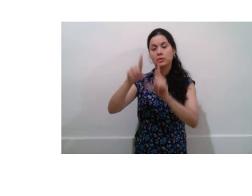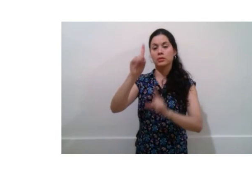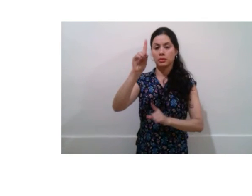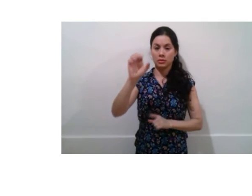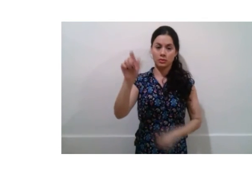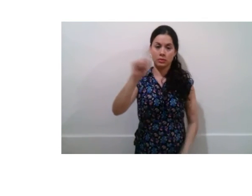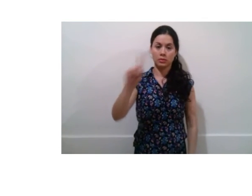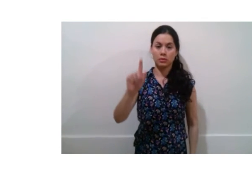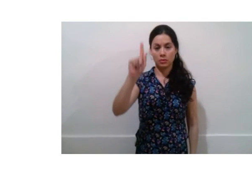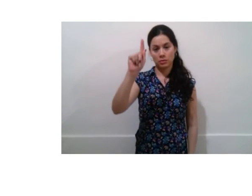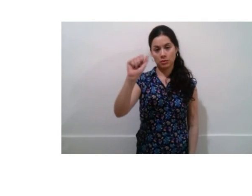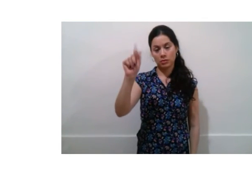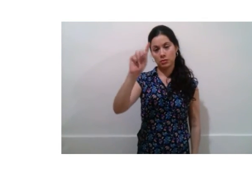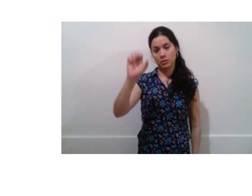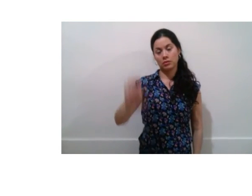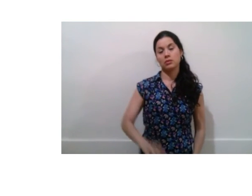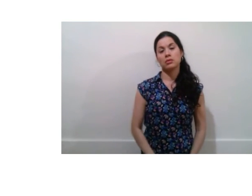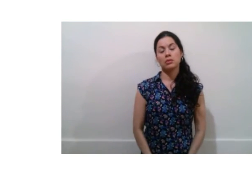desfase.